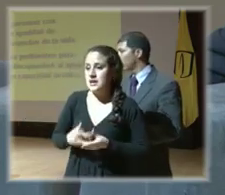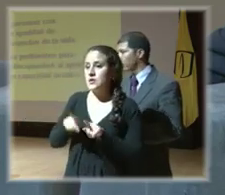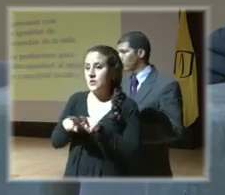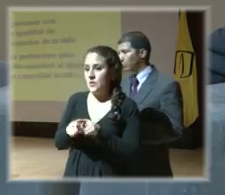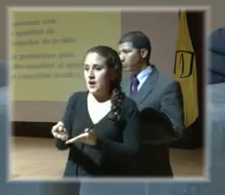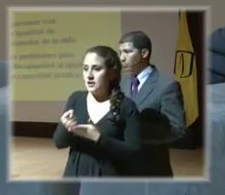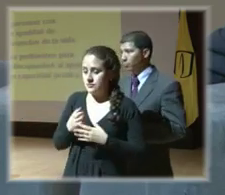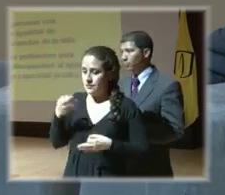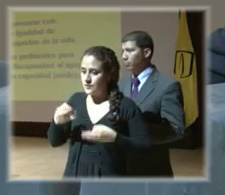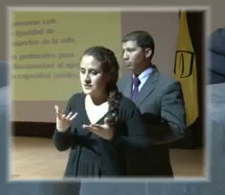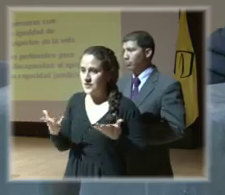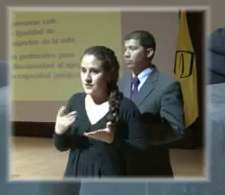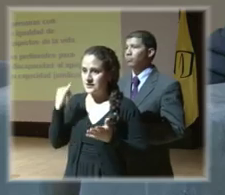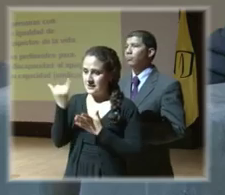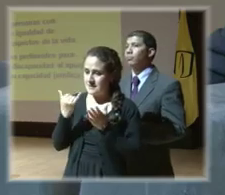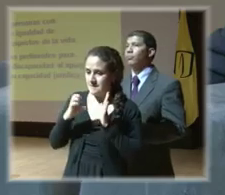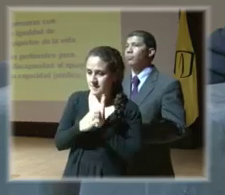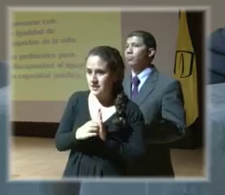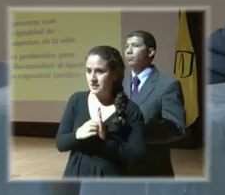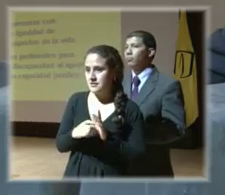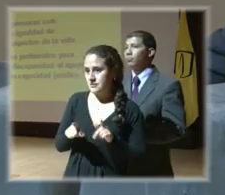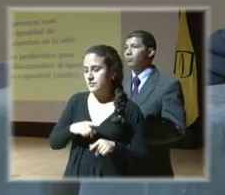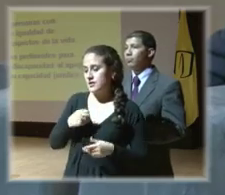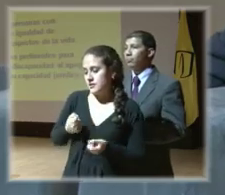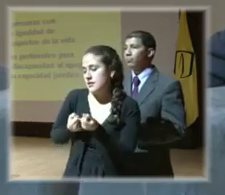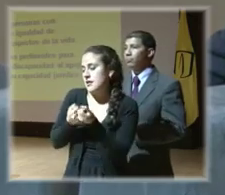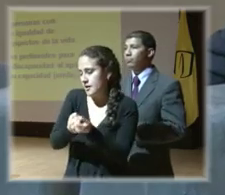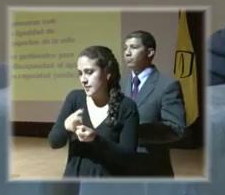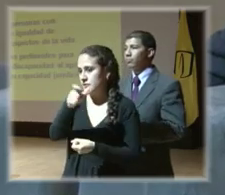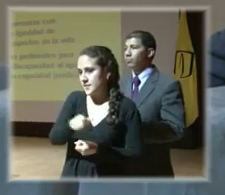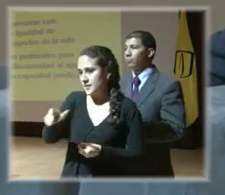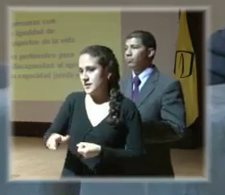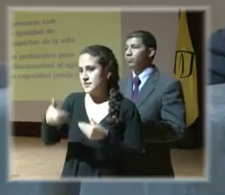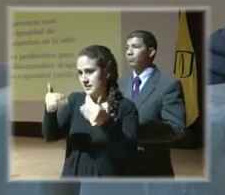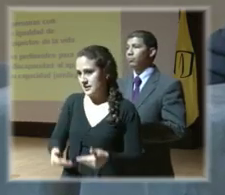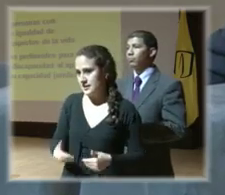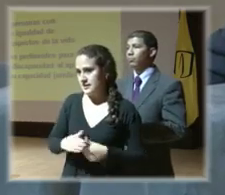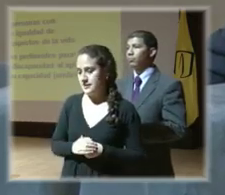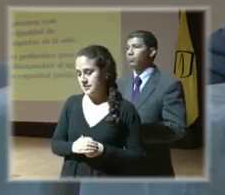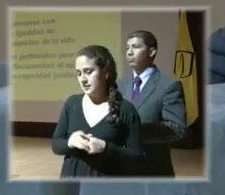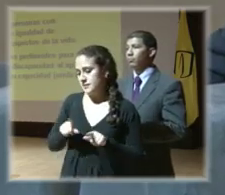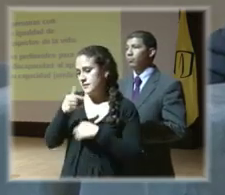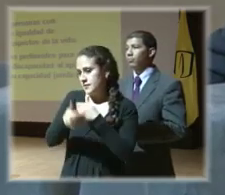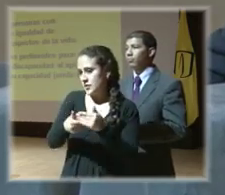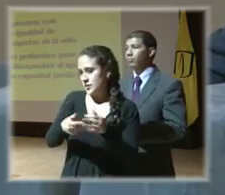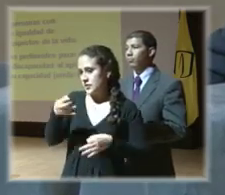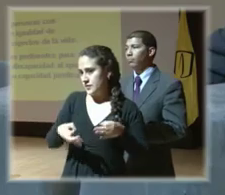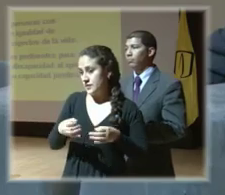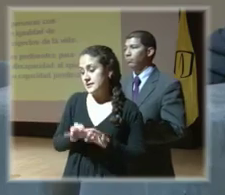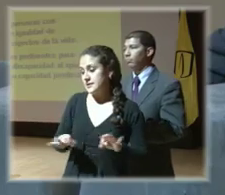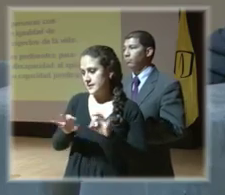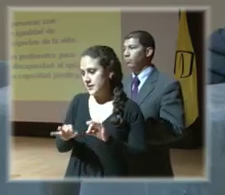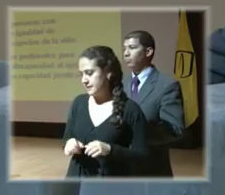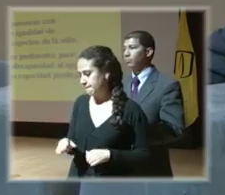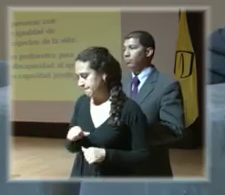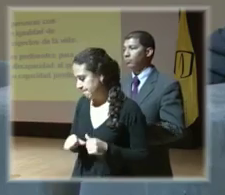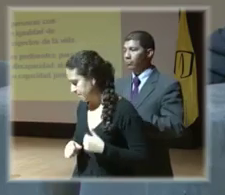estás restringiendo en el poder tener un apoyo para esta parte del proceso penal tan importante,